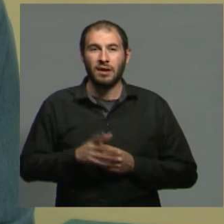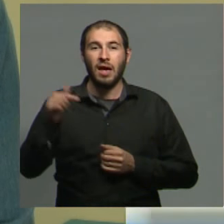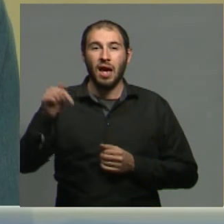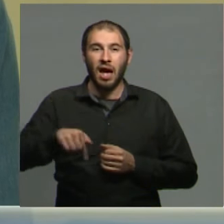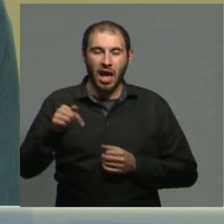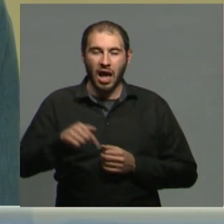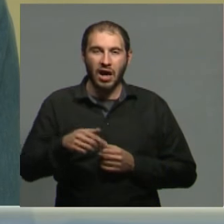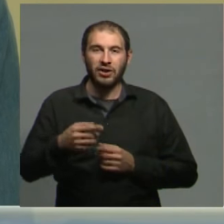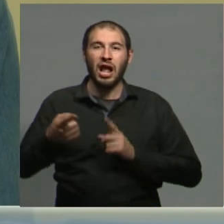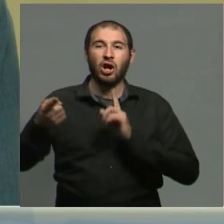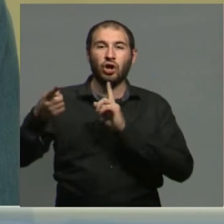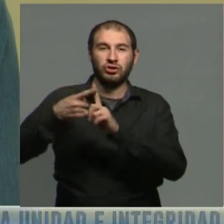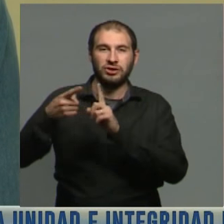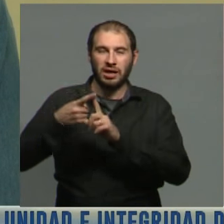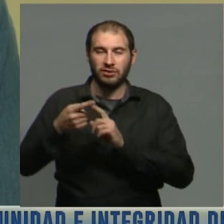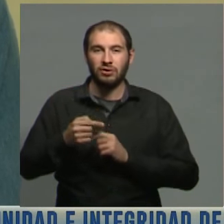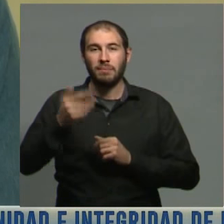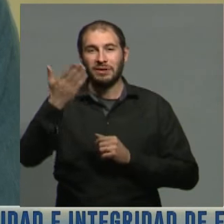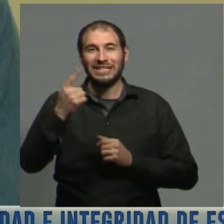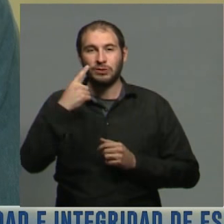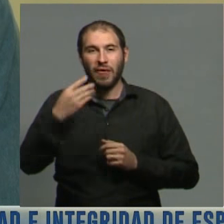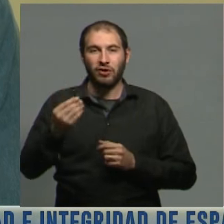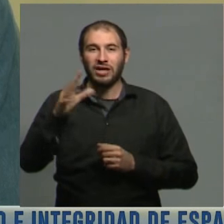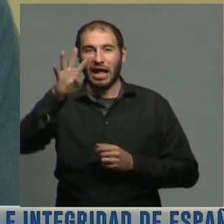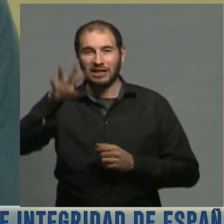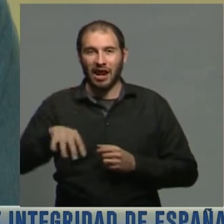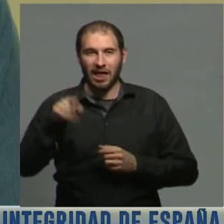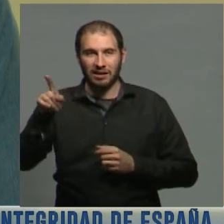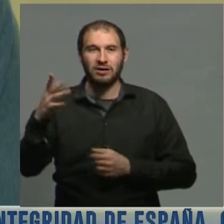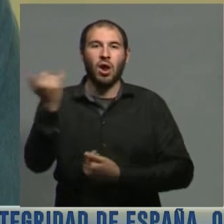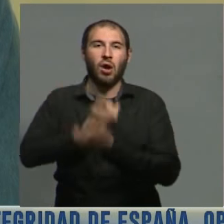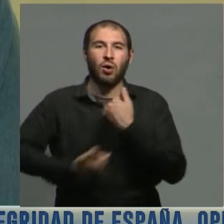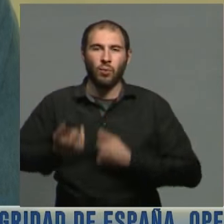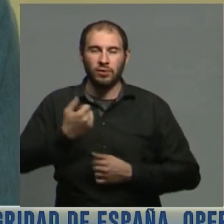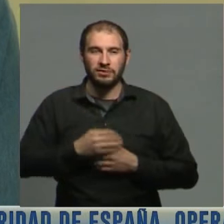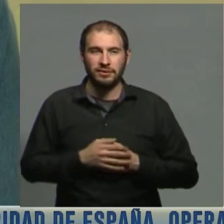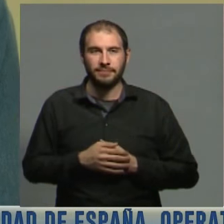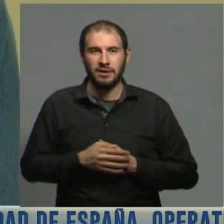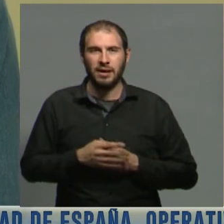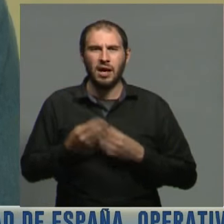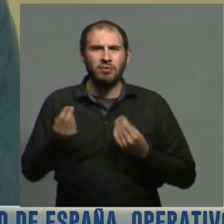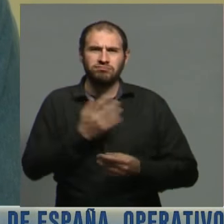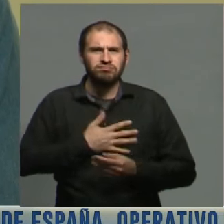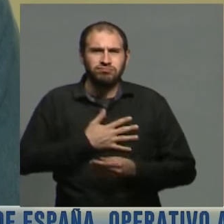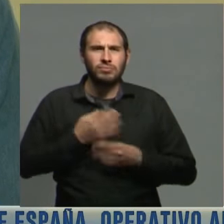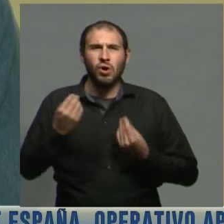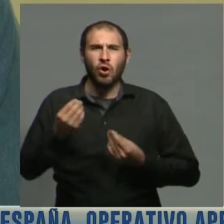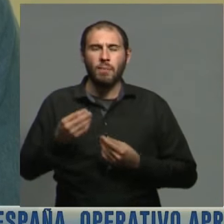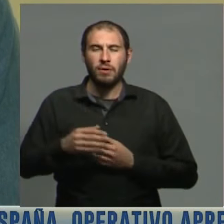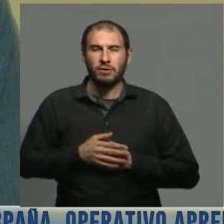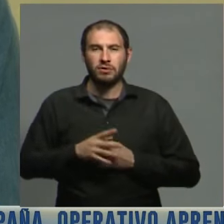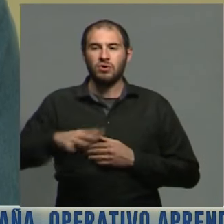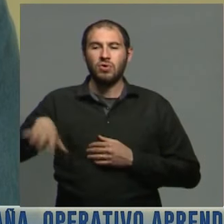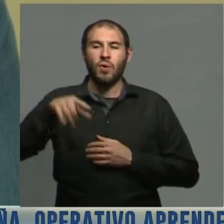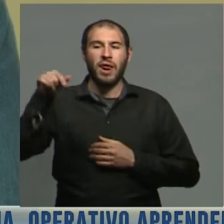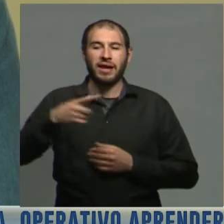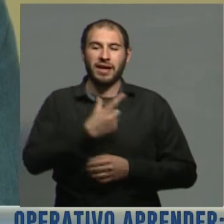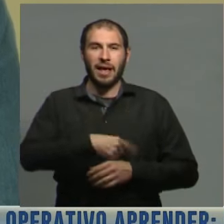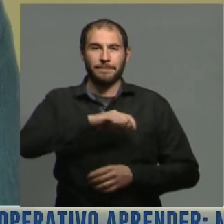Y ahora sí nos vamos a poner en contacto con un ciudadano catalán para que nos comente un poco cómo se vive esta situación allí